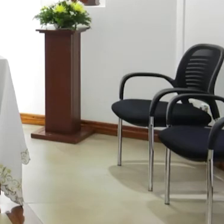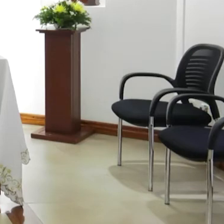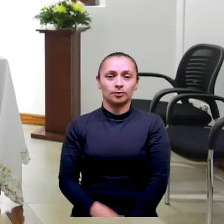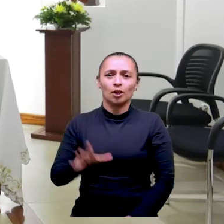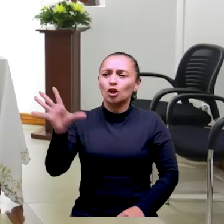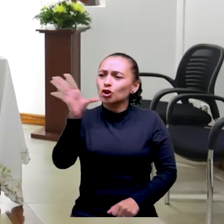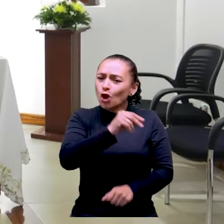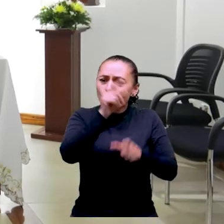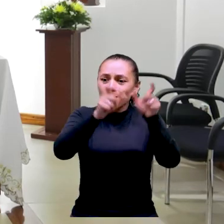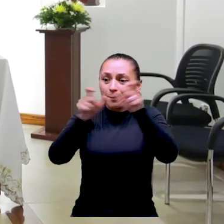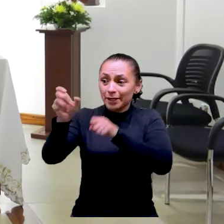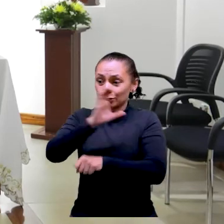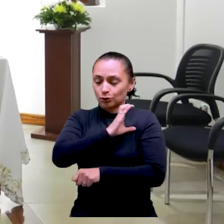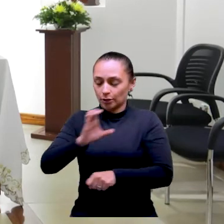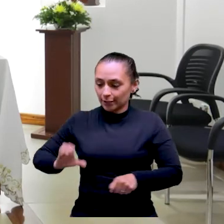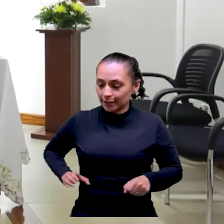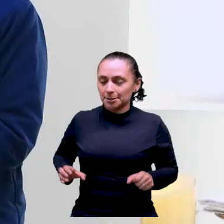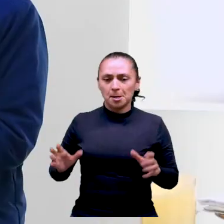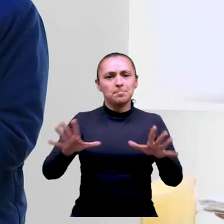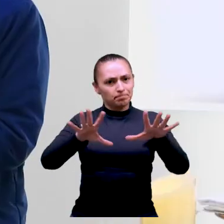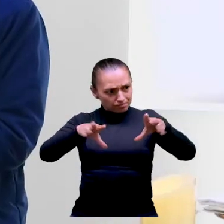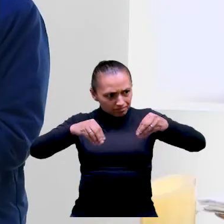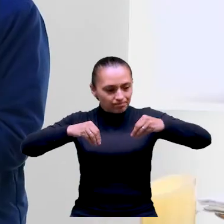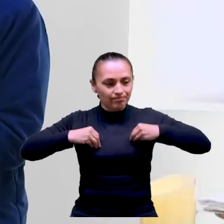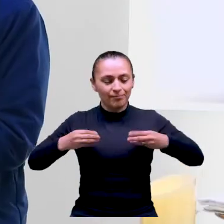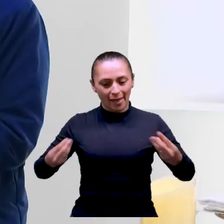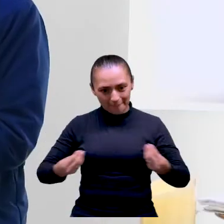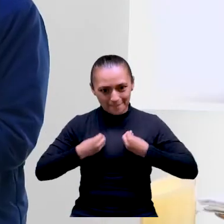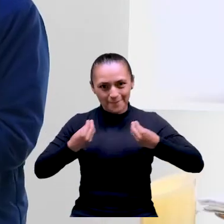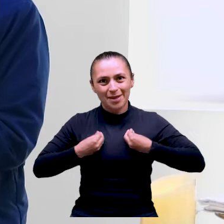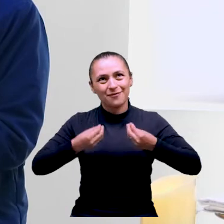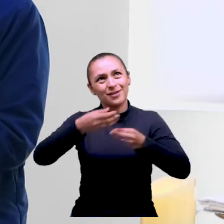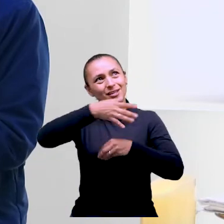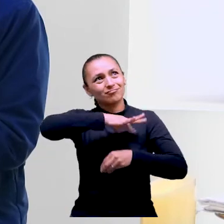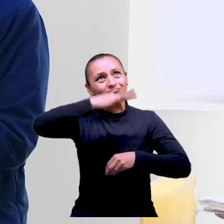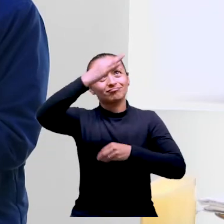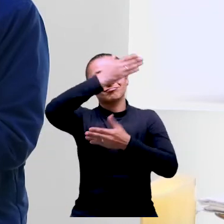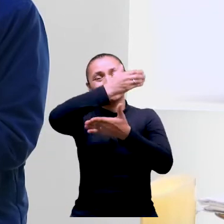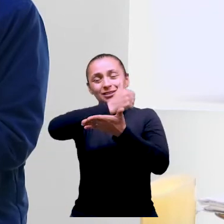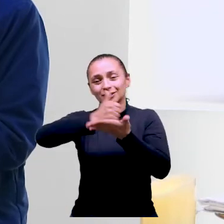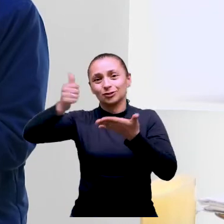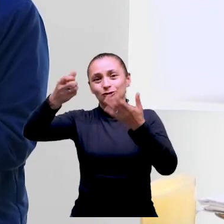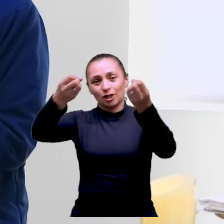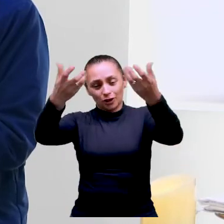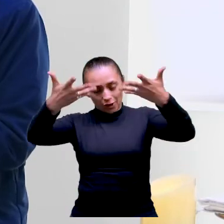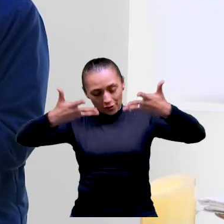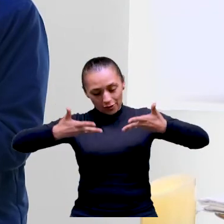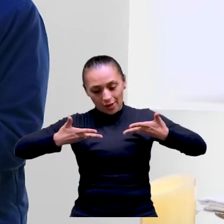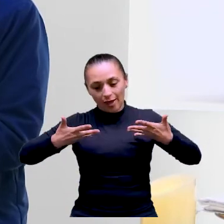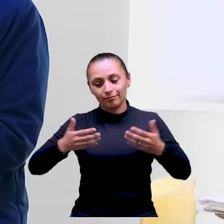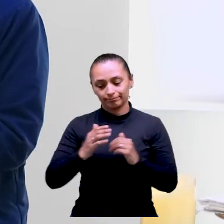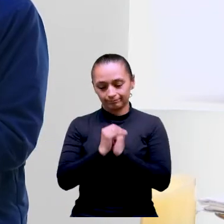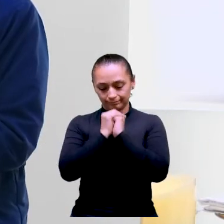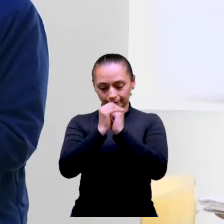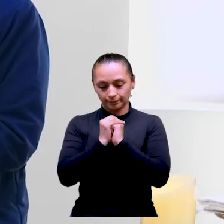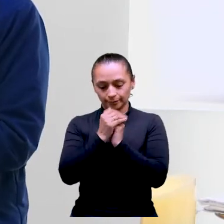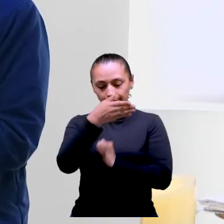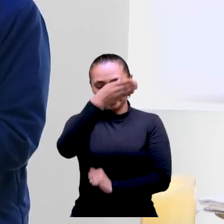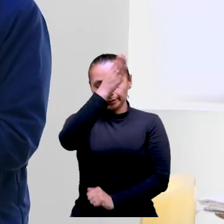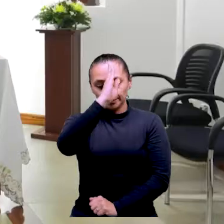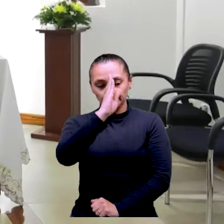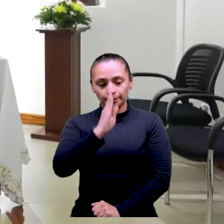para que todos los cristianos aceptemos y digamos los dones que el espíritu santo nos ha regalado proveemos al